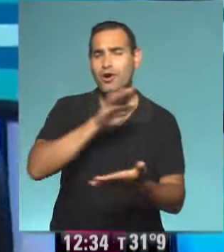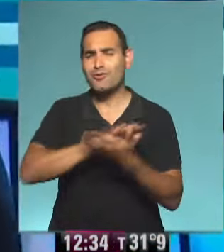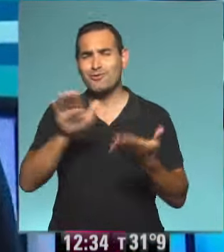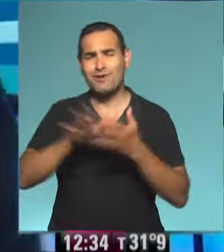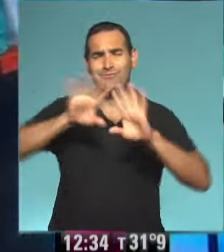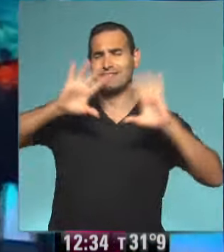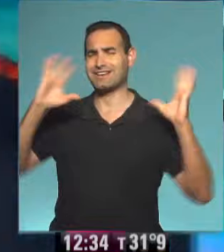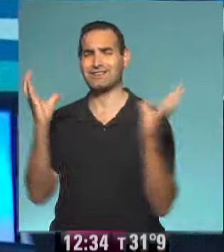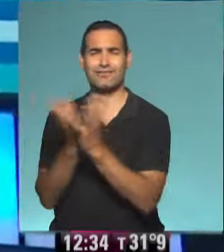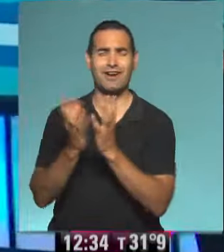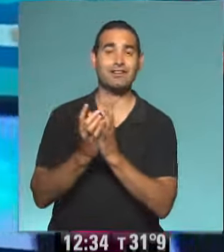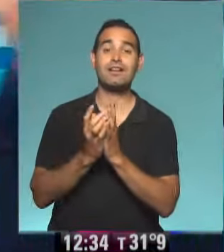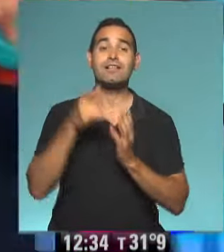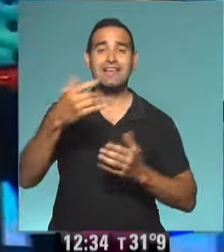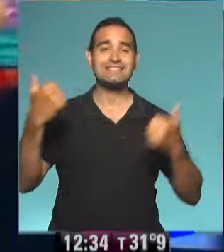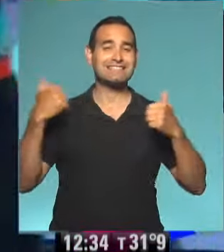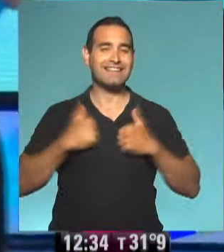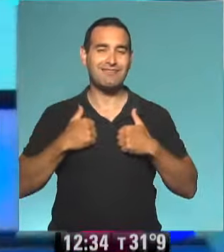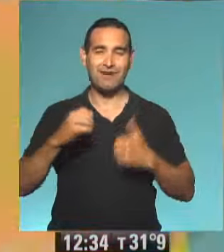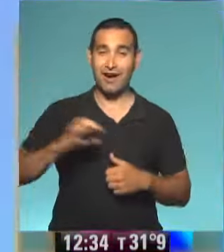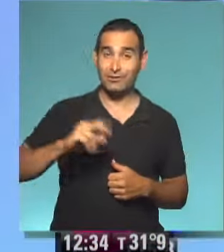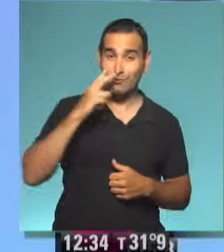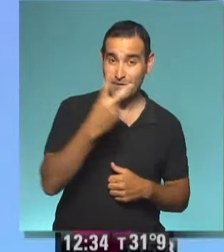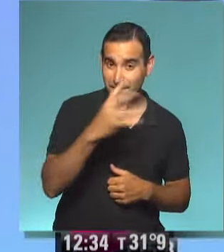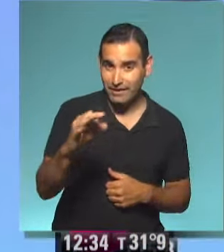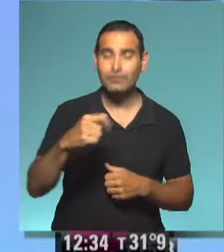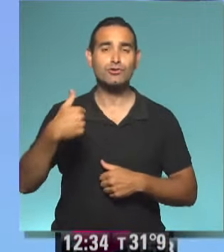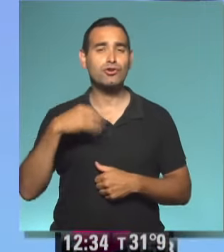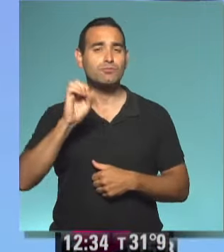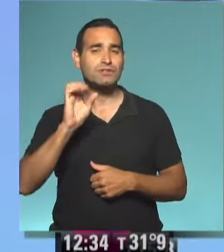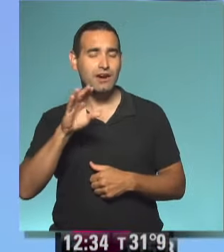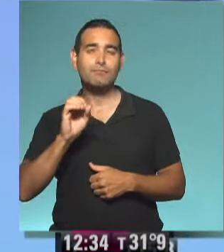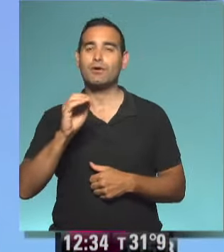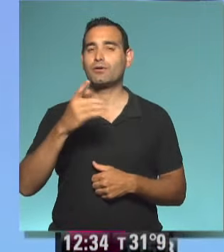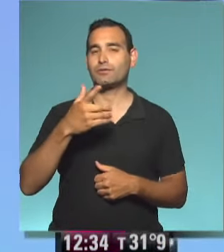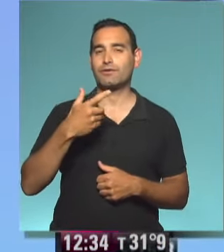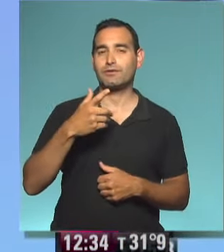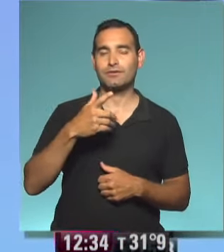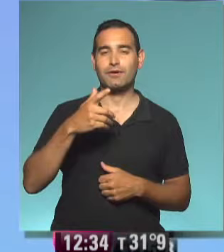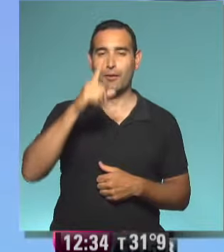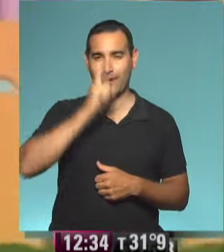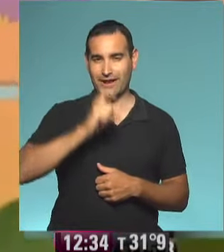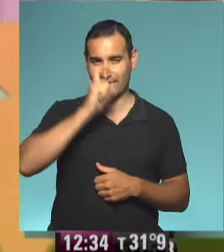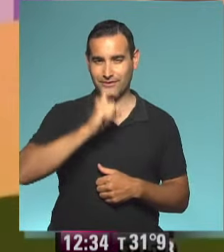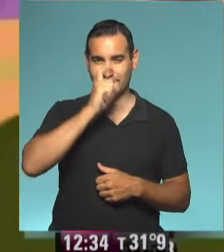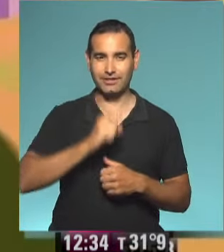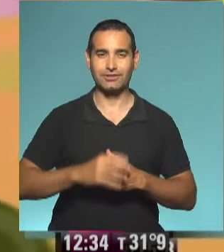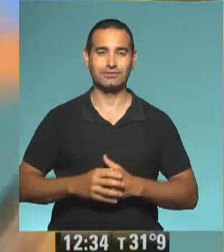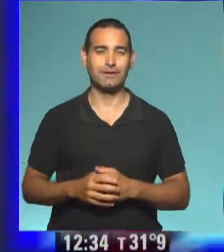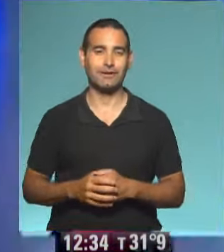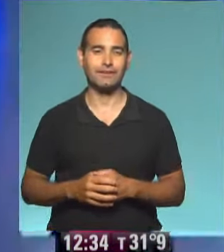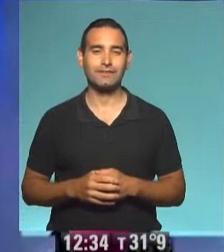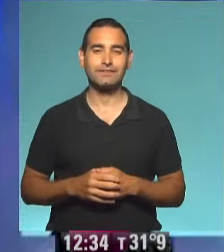internacional, intergaláctico de Samba en el 2020. Me llamo Manuel José Joaquín del Corazón de Jesús Belgrano, pero me dicen